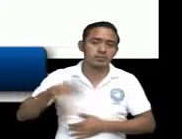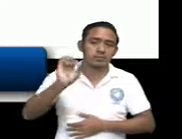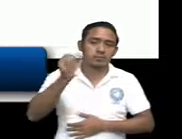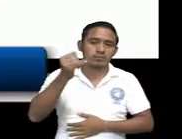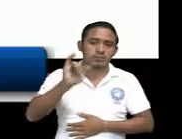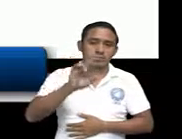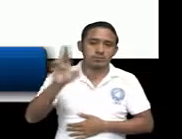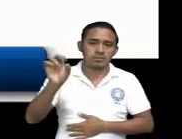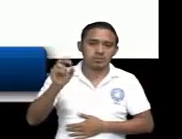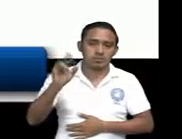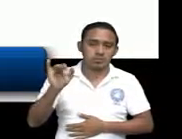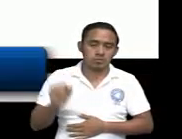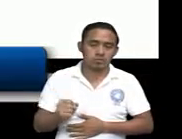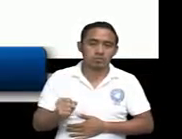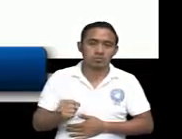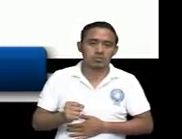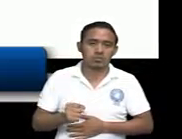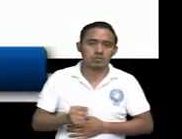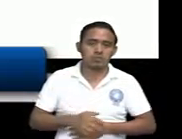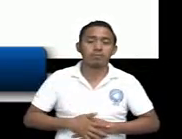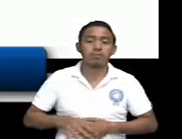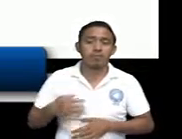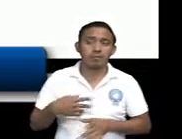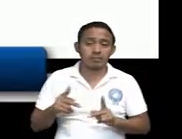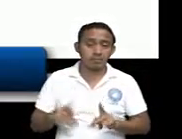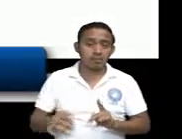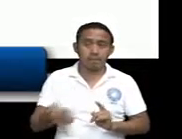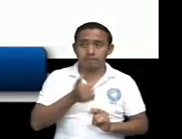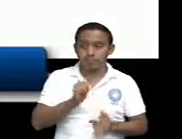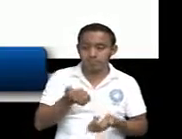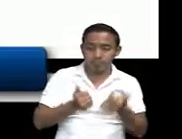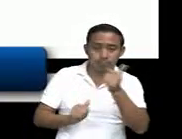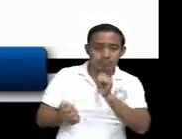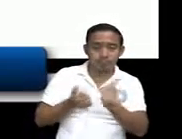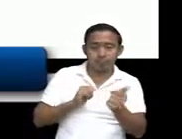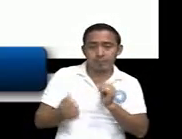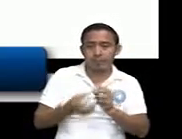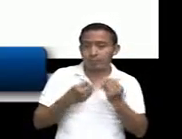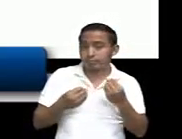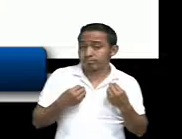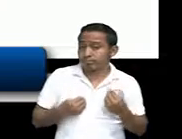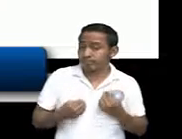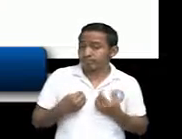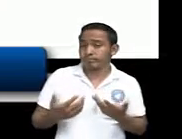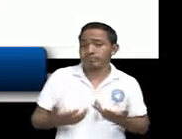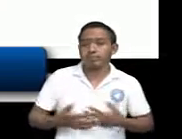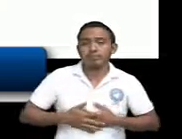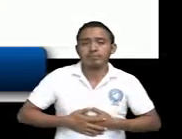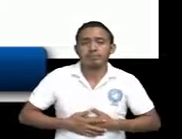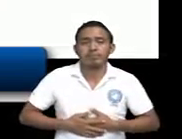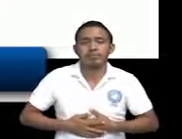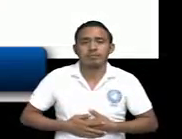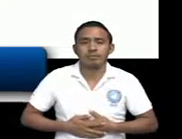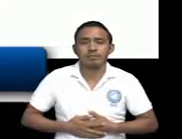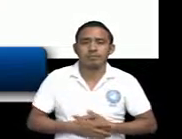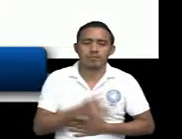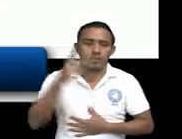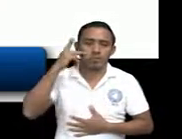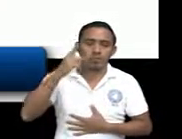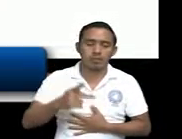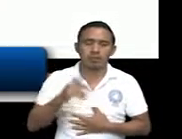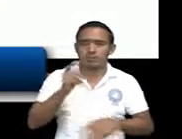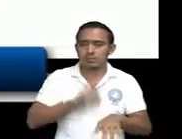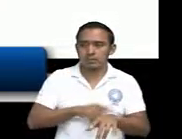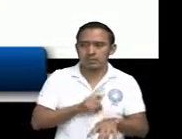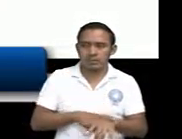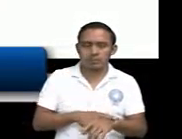la principal es la cirrosis de tipo alcohólico. Ah, ya, las personas que toman mucho. Personas que toman mucho. Las personas que vos vas a ver después de cierto